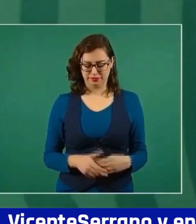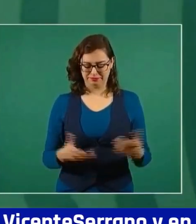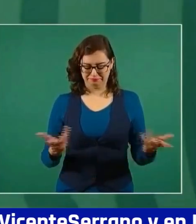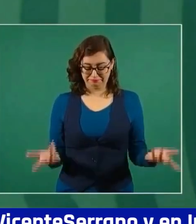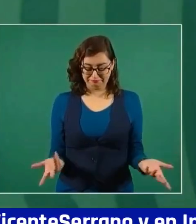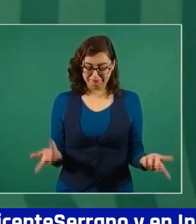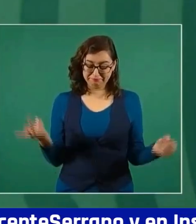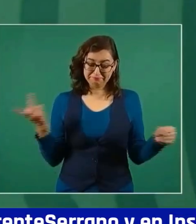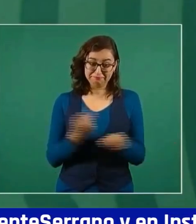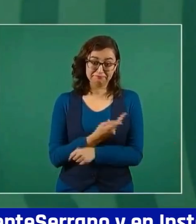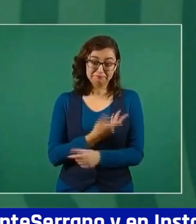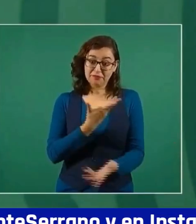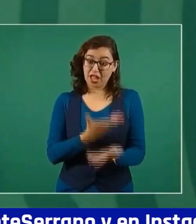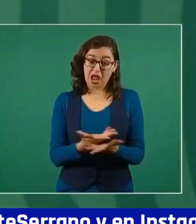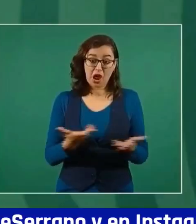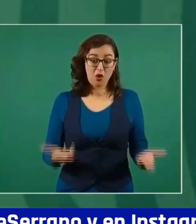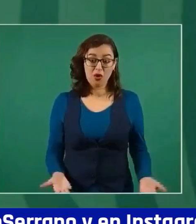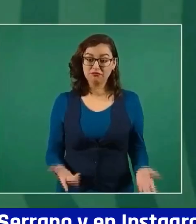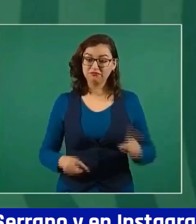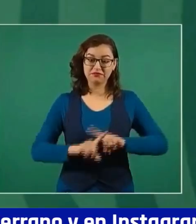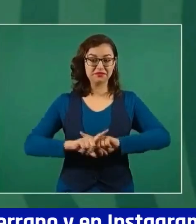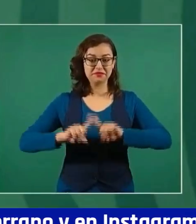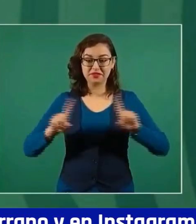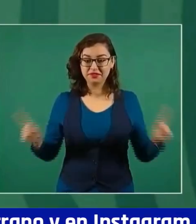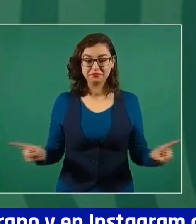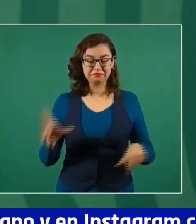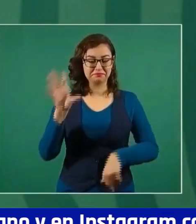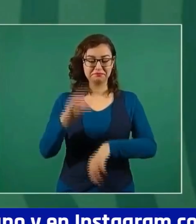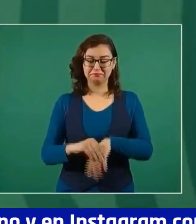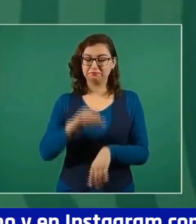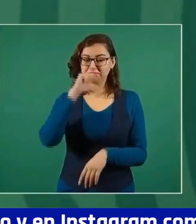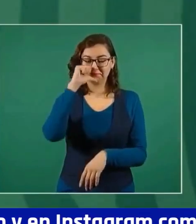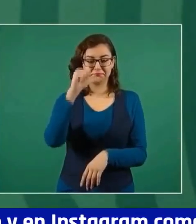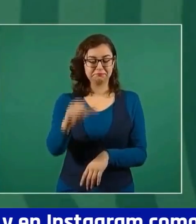Esto pues ya no se permite.